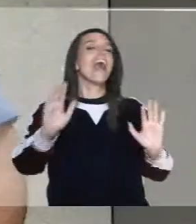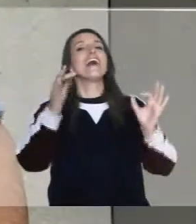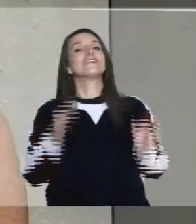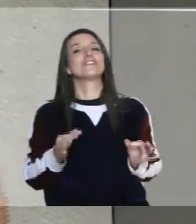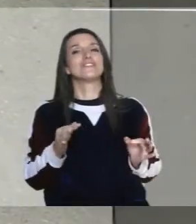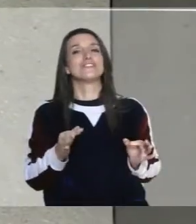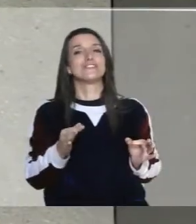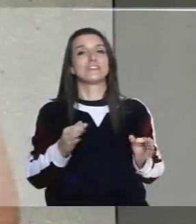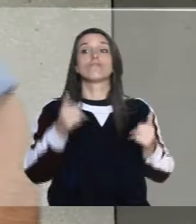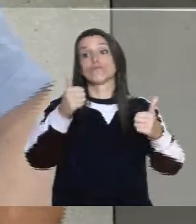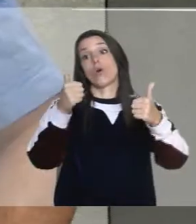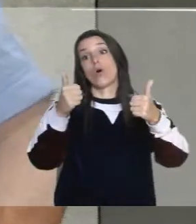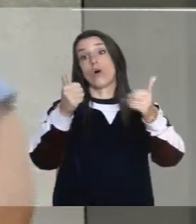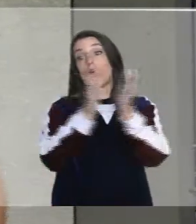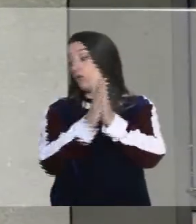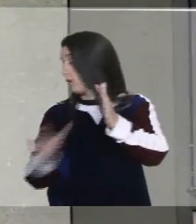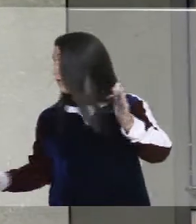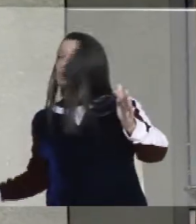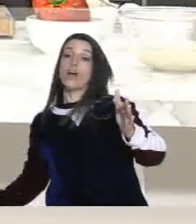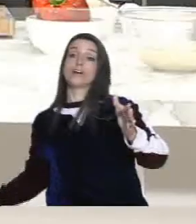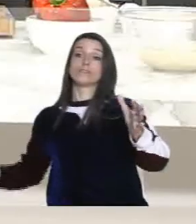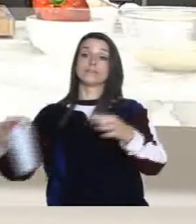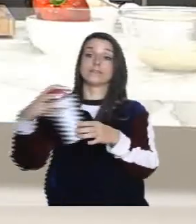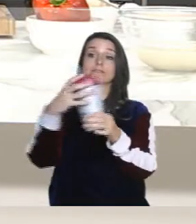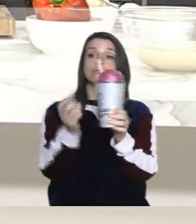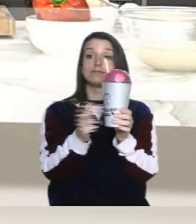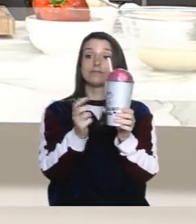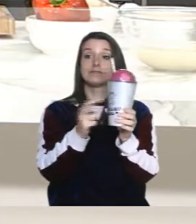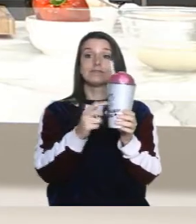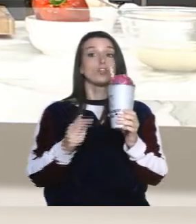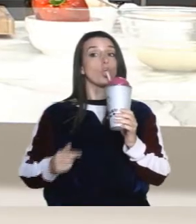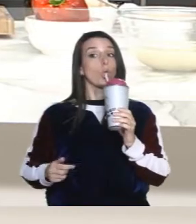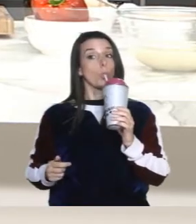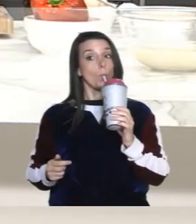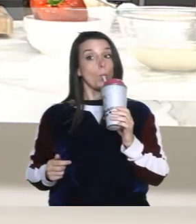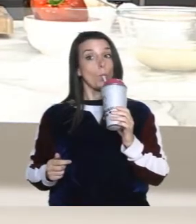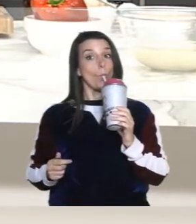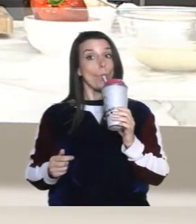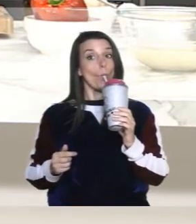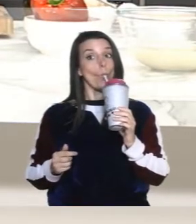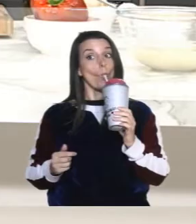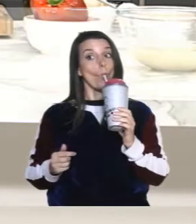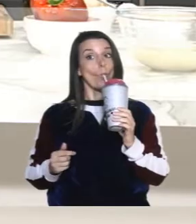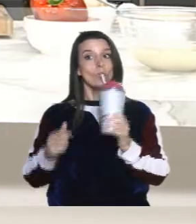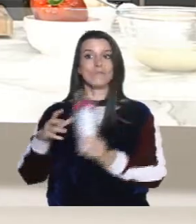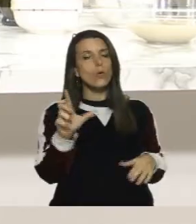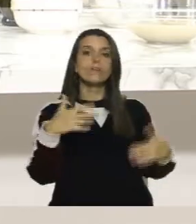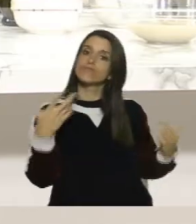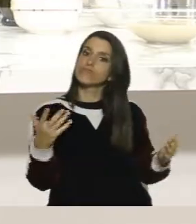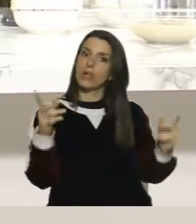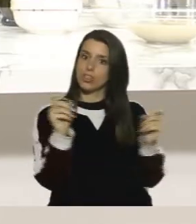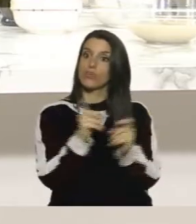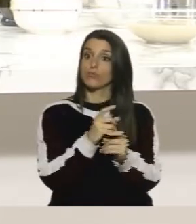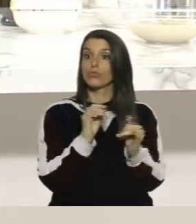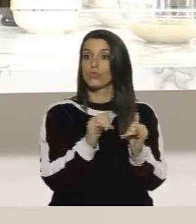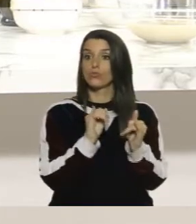Ya está, dai, tenés la lasaña. ¿Qué? No vale, eso te digo, es un alcahuete. Terrible, y sí lo dice. ¿Viste?